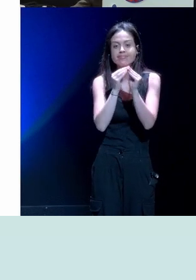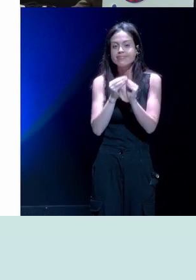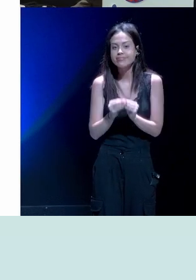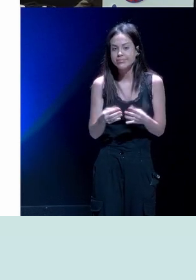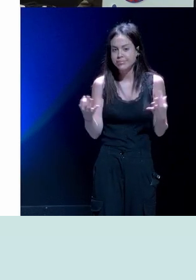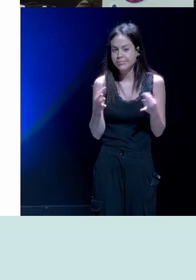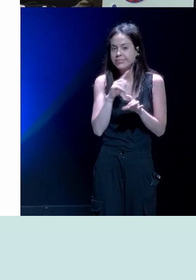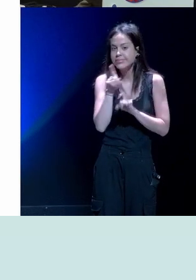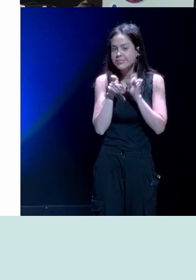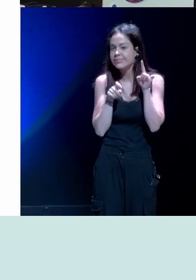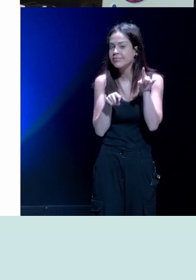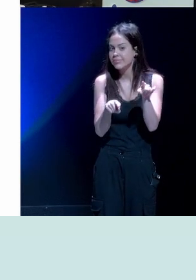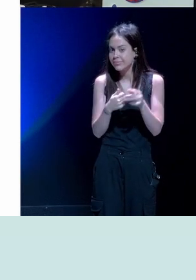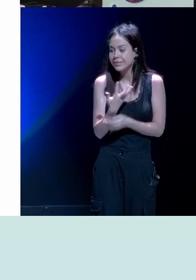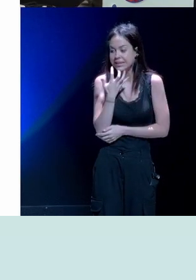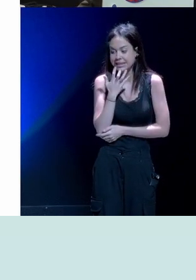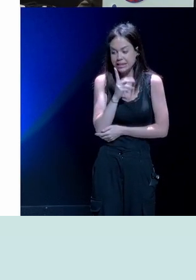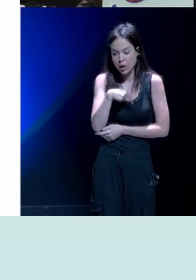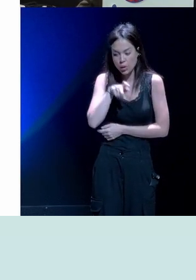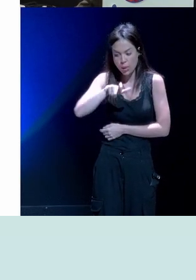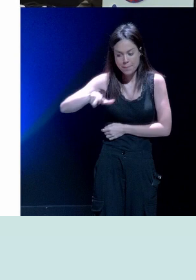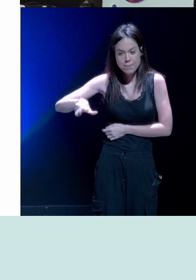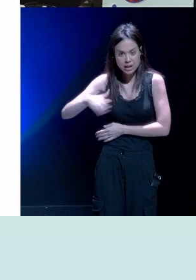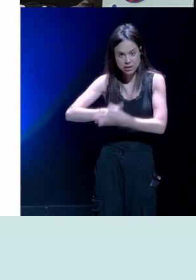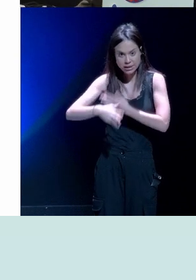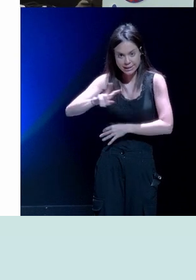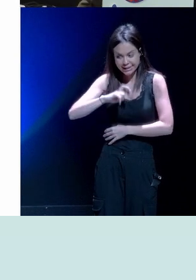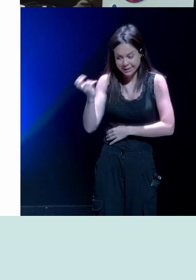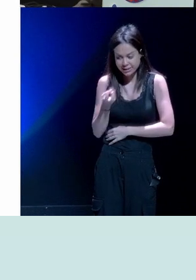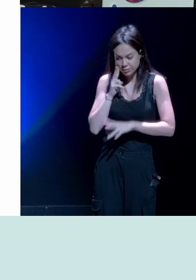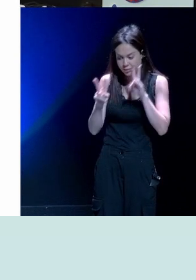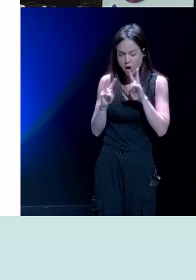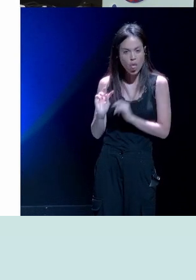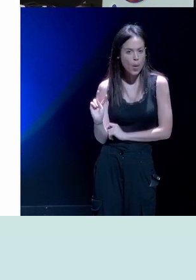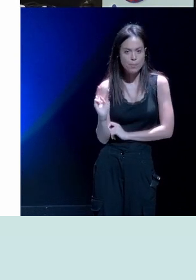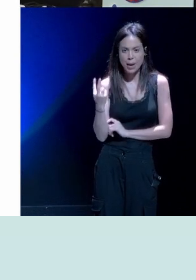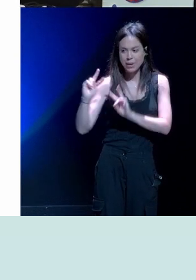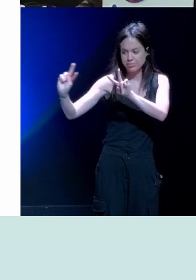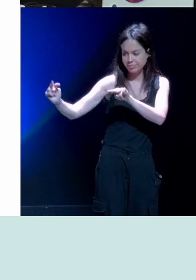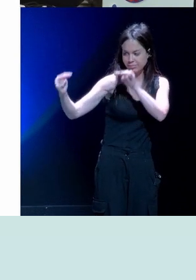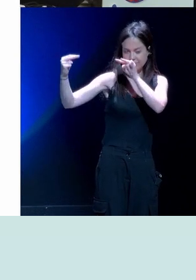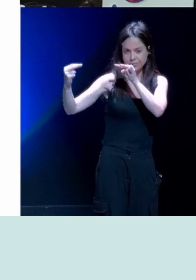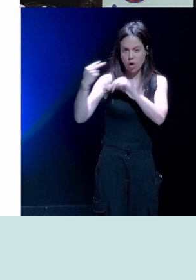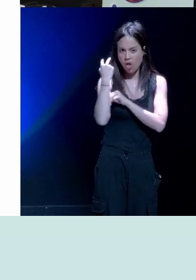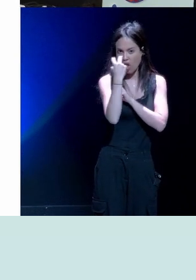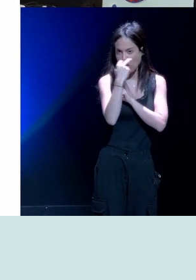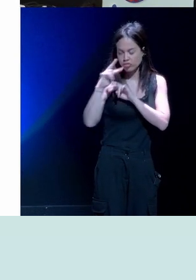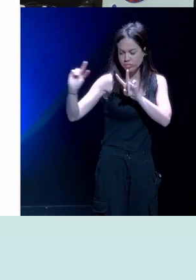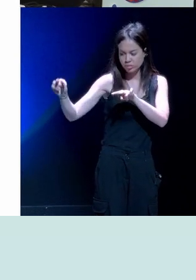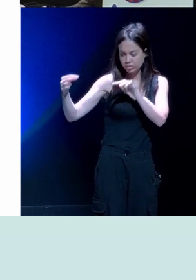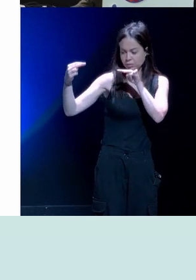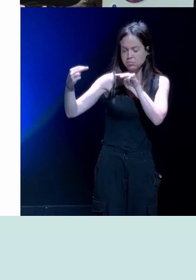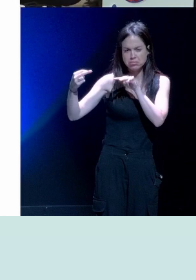hacer cuando tratamos con una persona de estas características, es mirarla a los ojos. Tomarse el